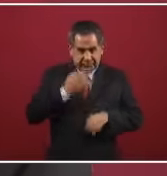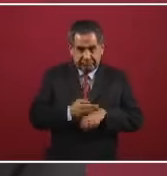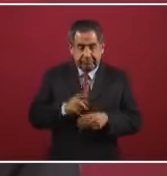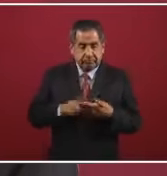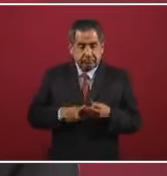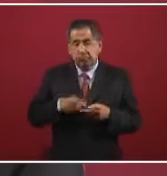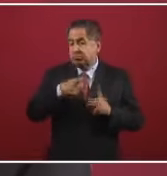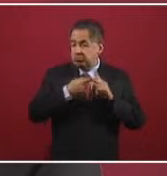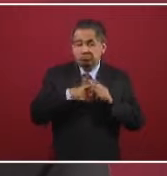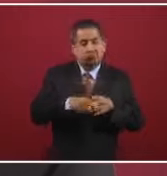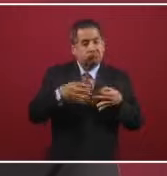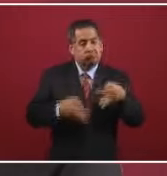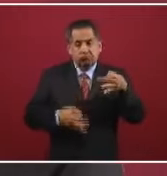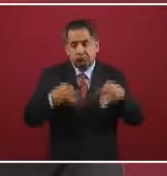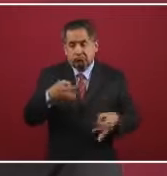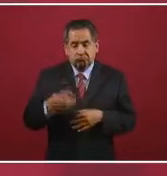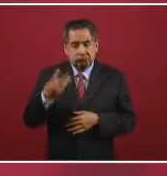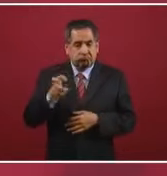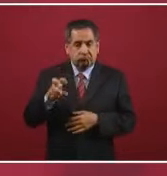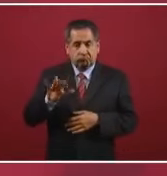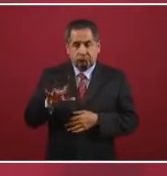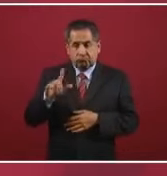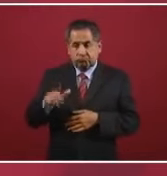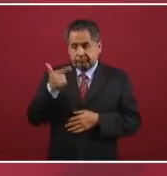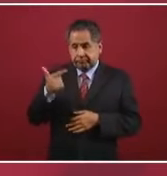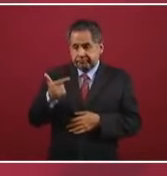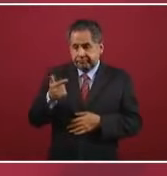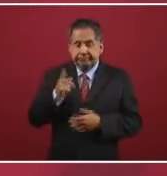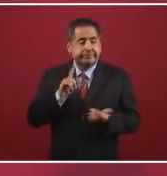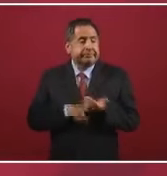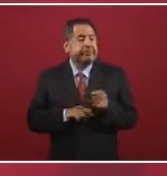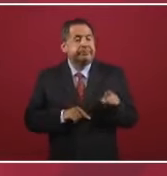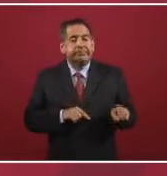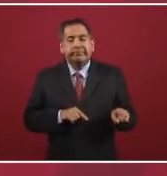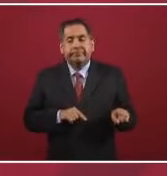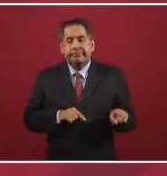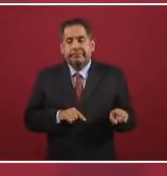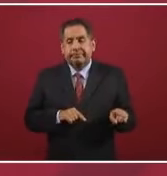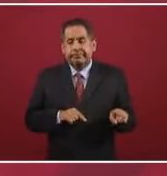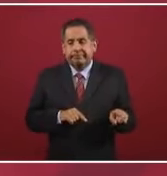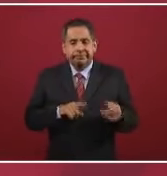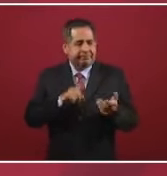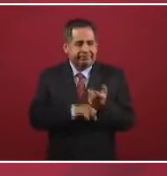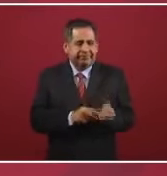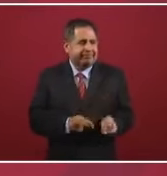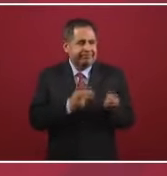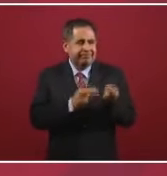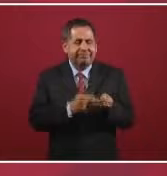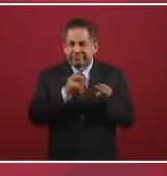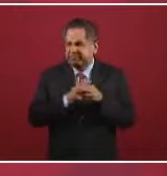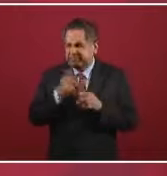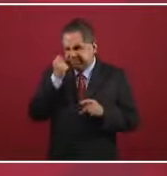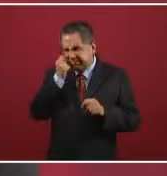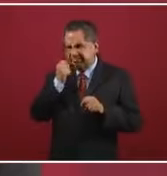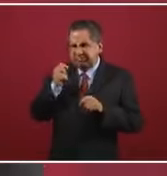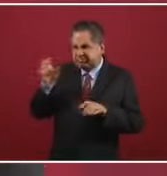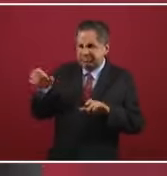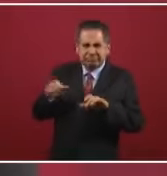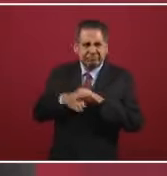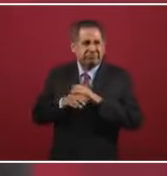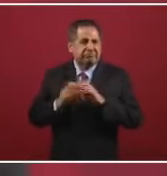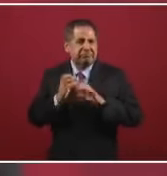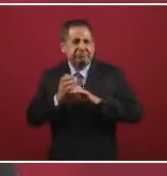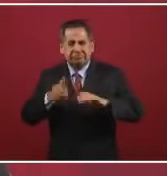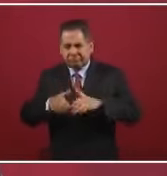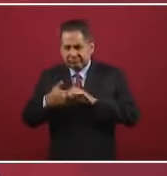vinculados a proceso 357. ¿Y a quién te vas a encontrar ahí? Pues a los que están en el negocio, los